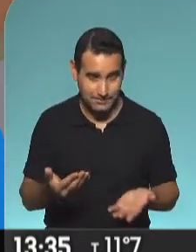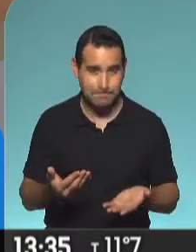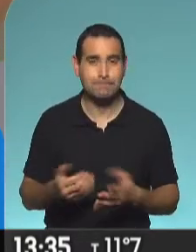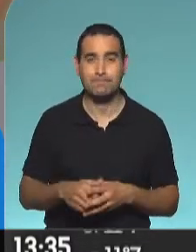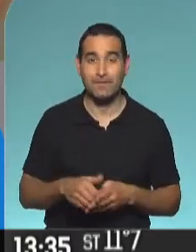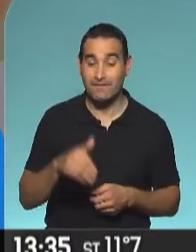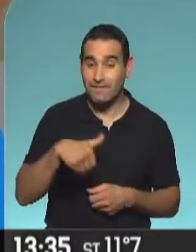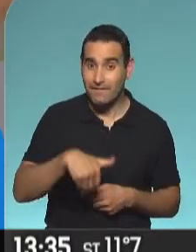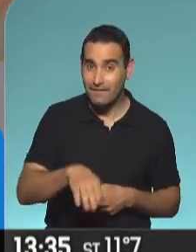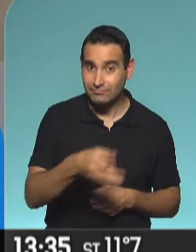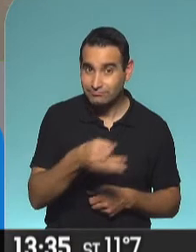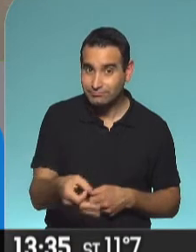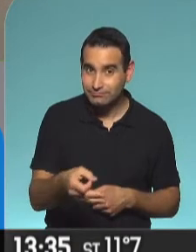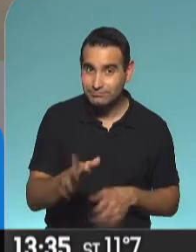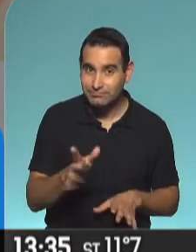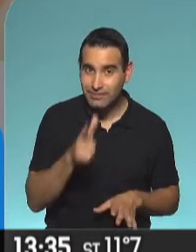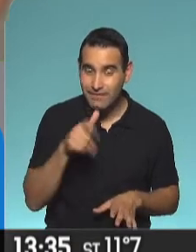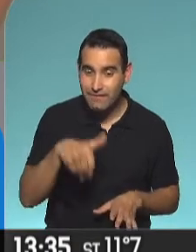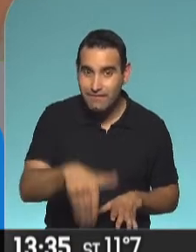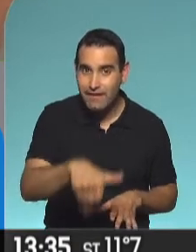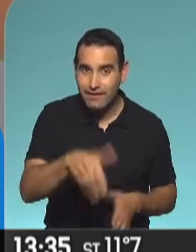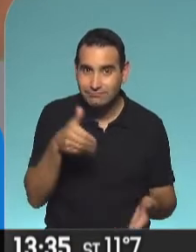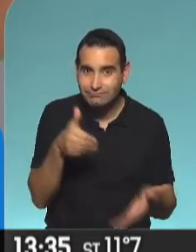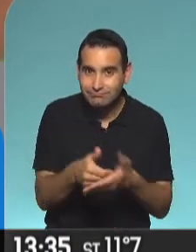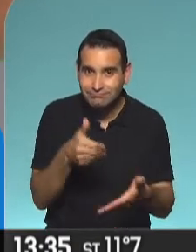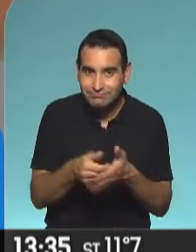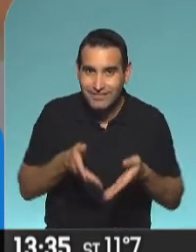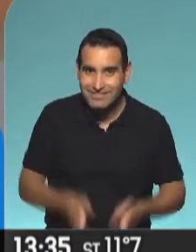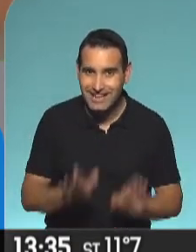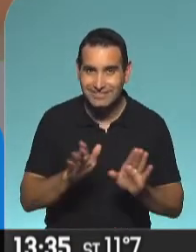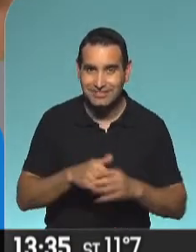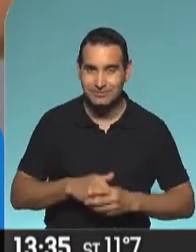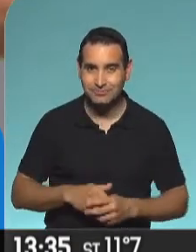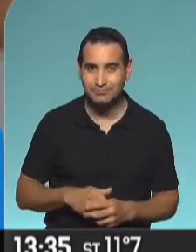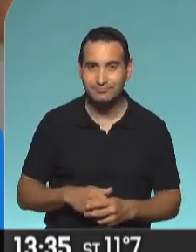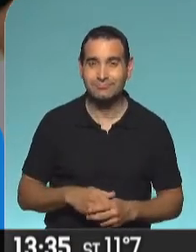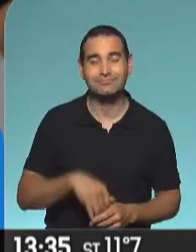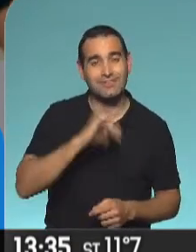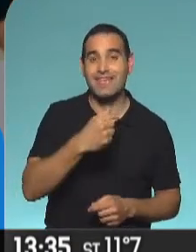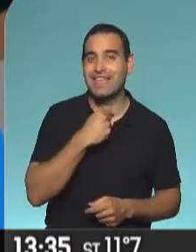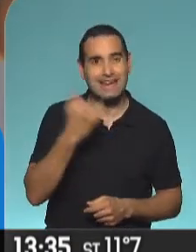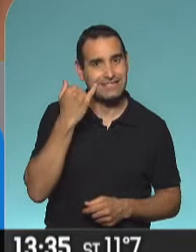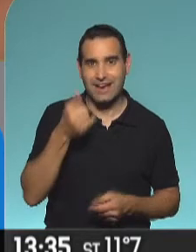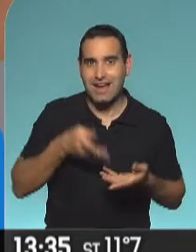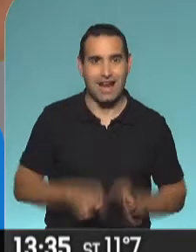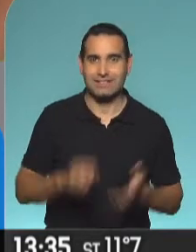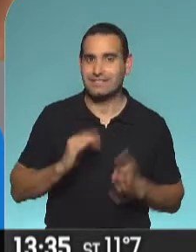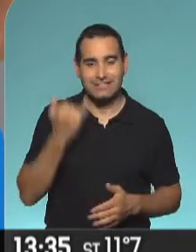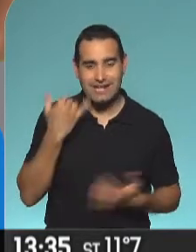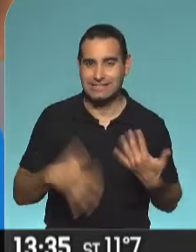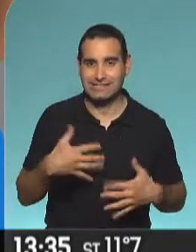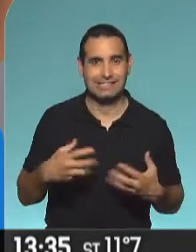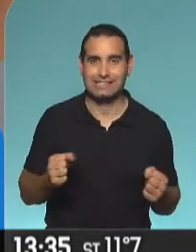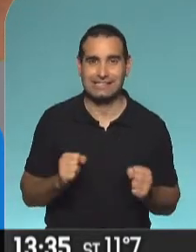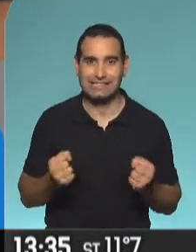ya casi es efectiva. A ver, está ahí por nacer. Quiere que llegue ya, eso es lo que dice y lo